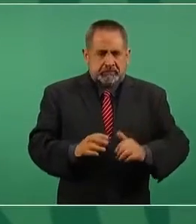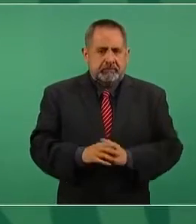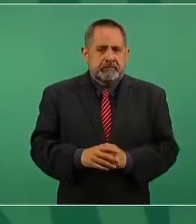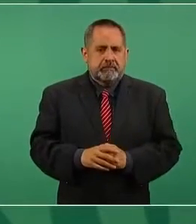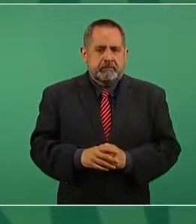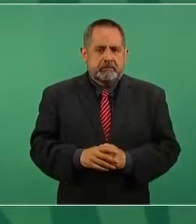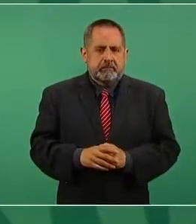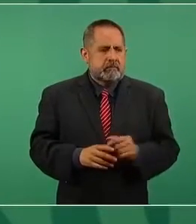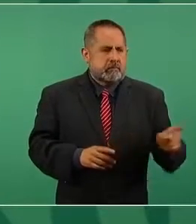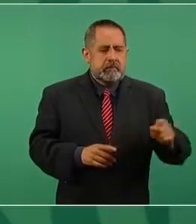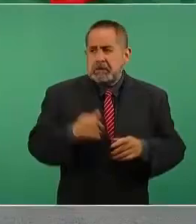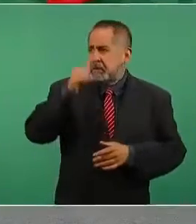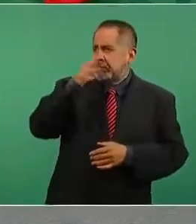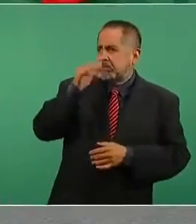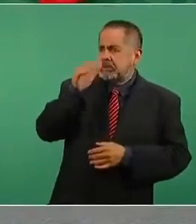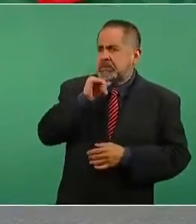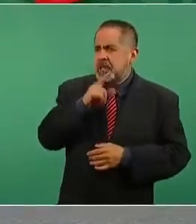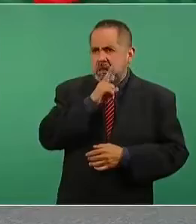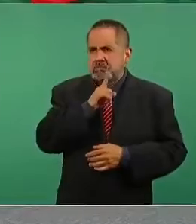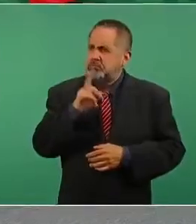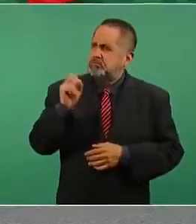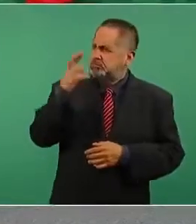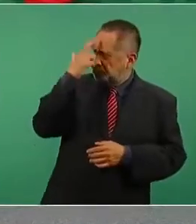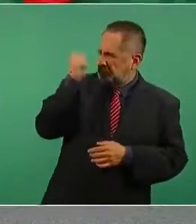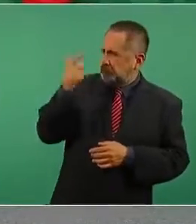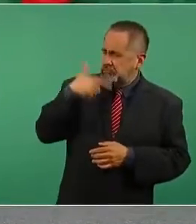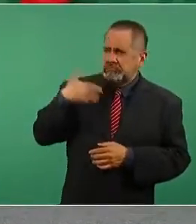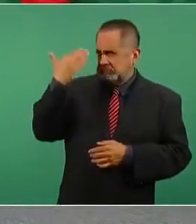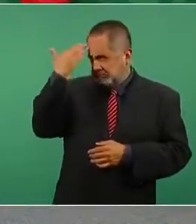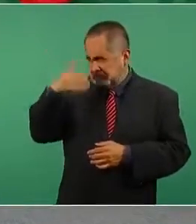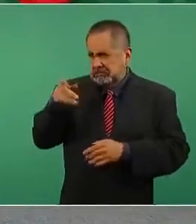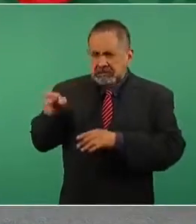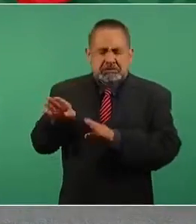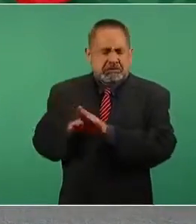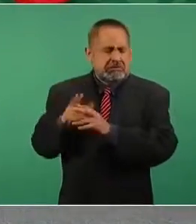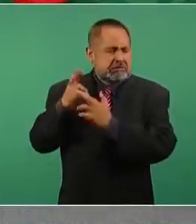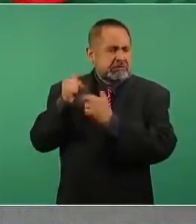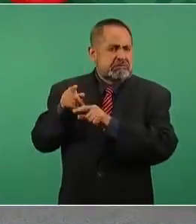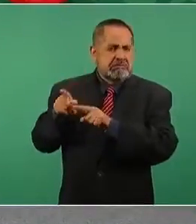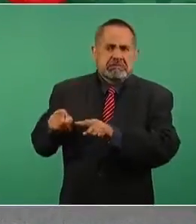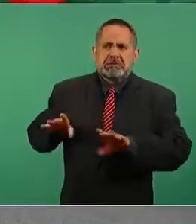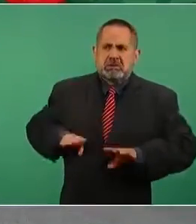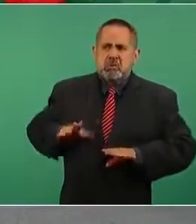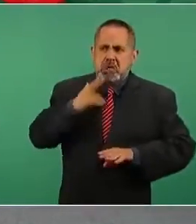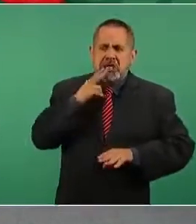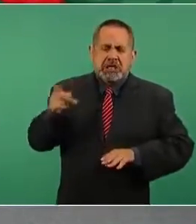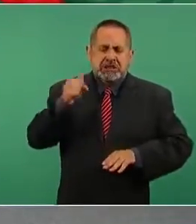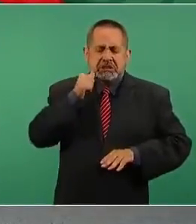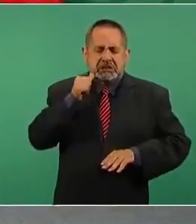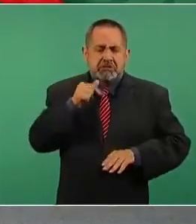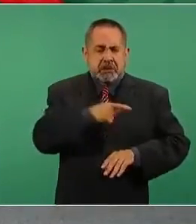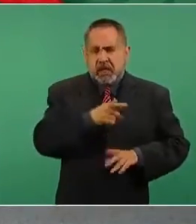Ese no protesta, porque él sabe bien de lo que estamos hablando.